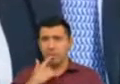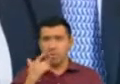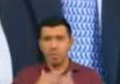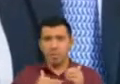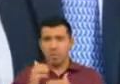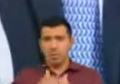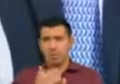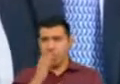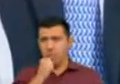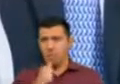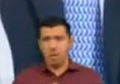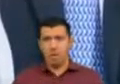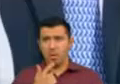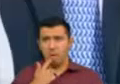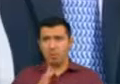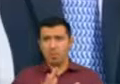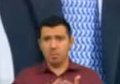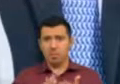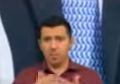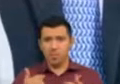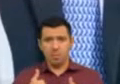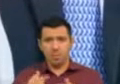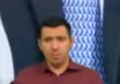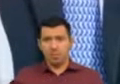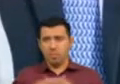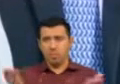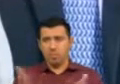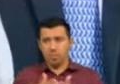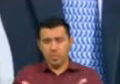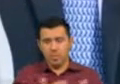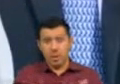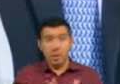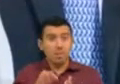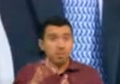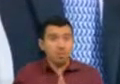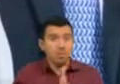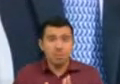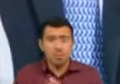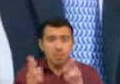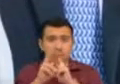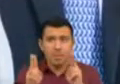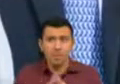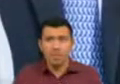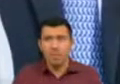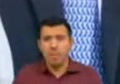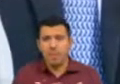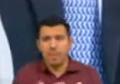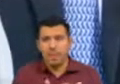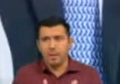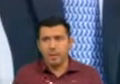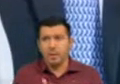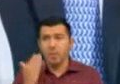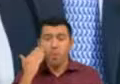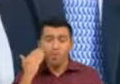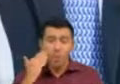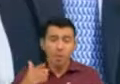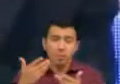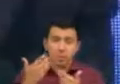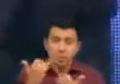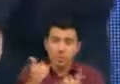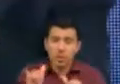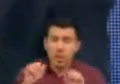no hemos repartido ni una cartilla ni en nuestra página hay una cartilla el día que vaya a ver una cartilla